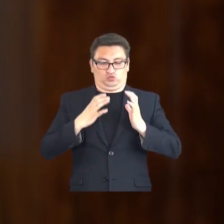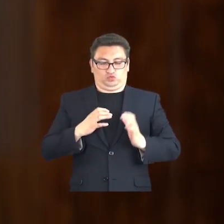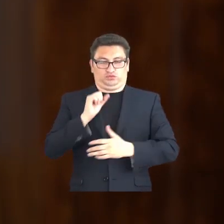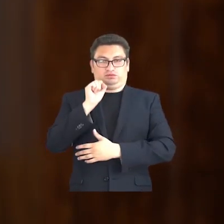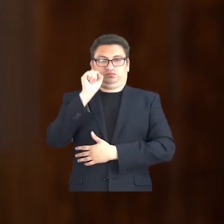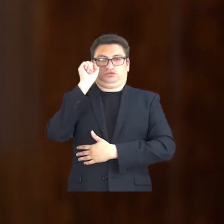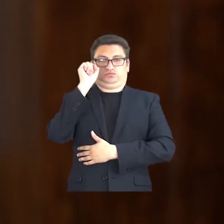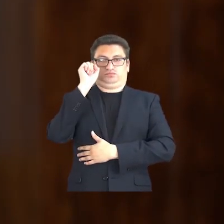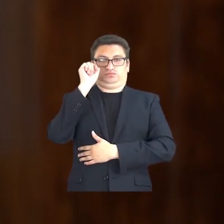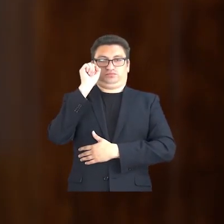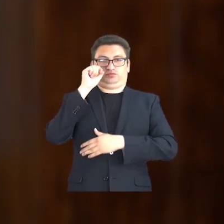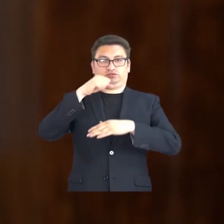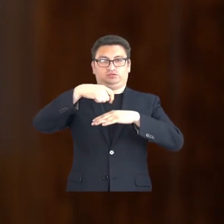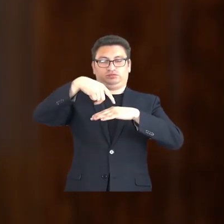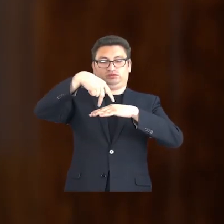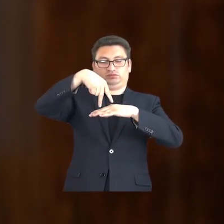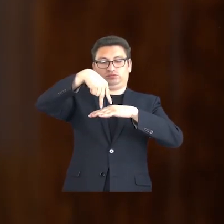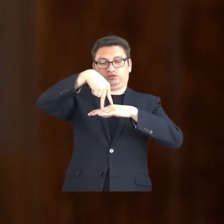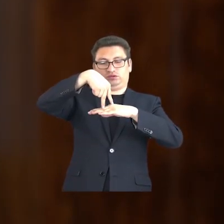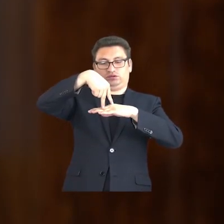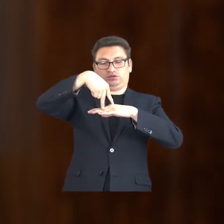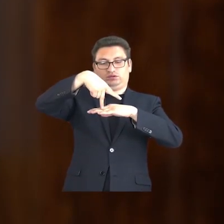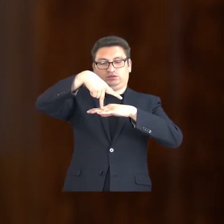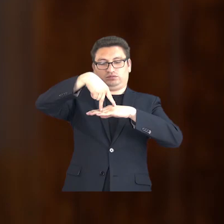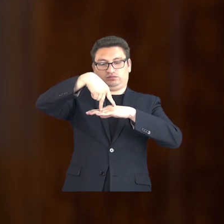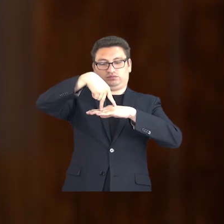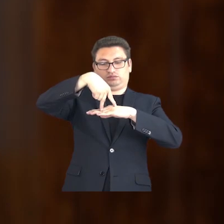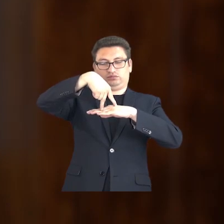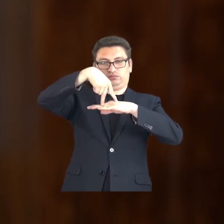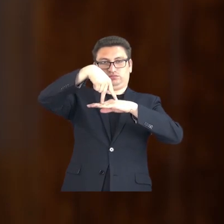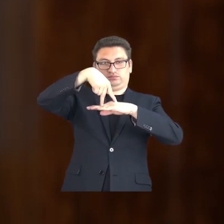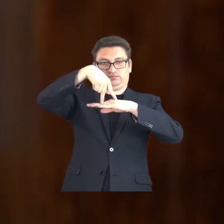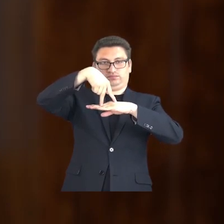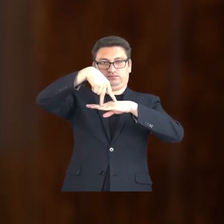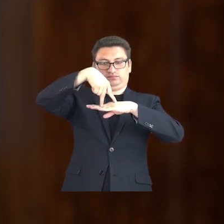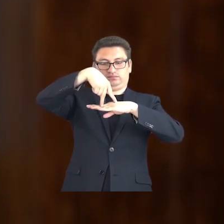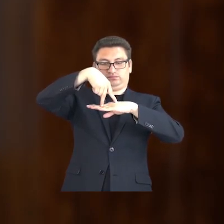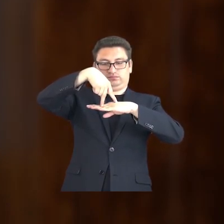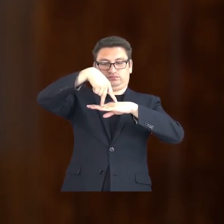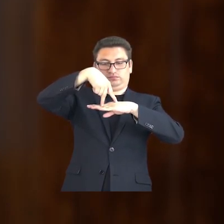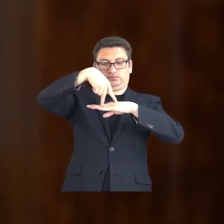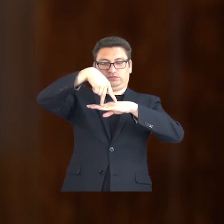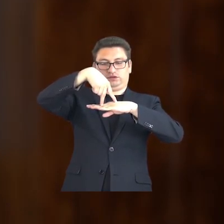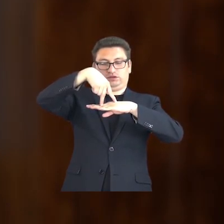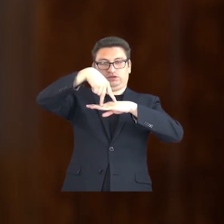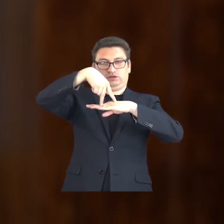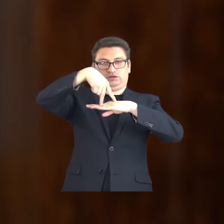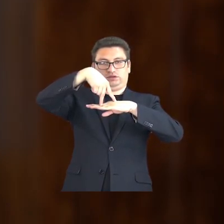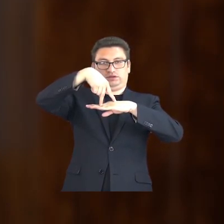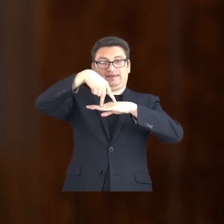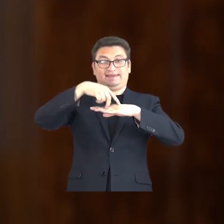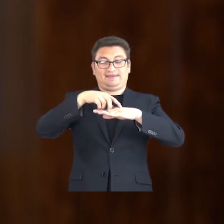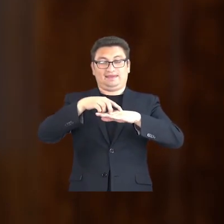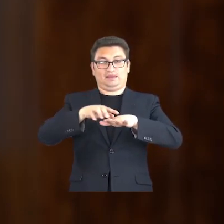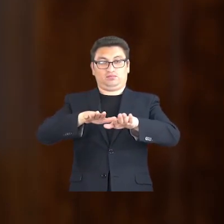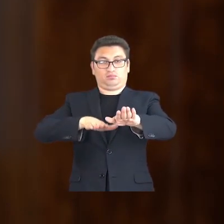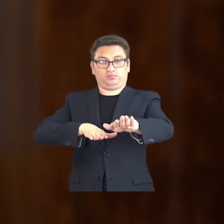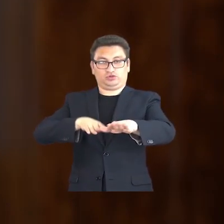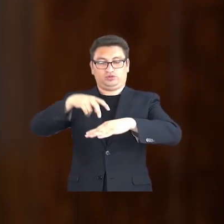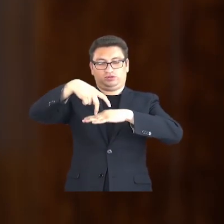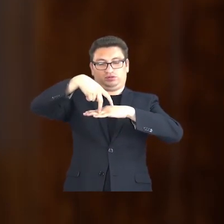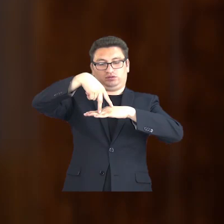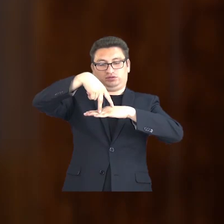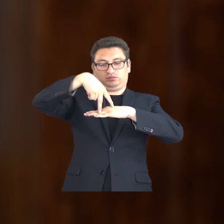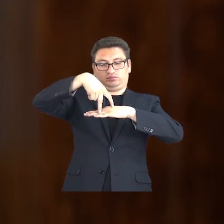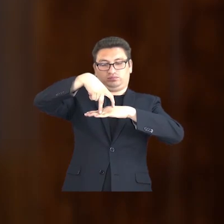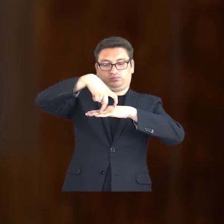cuerpo erguido y coloca una pierna a medio paso detrás de ti. Con ambos pies mirando hacia adelante, dobla